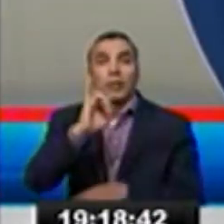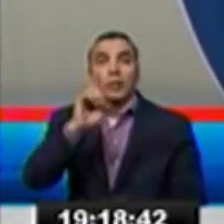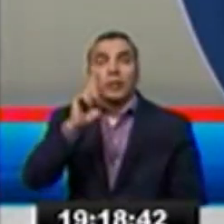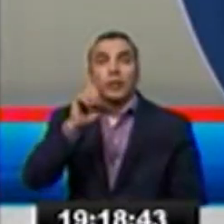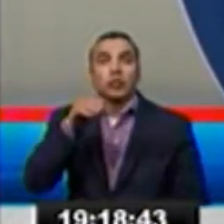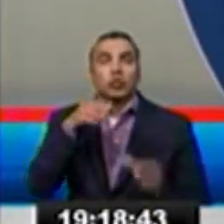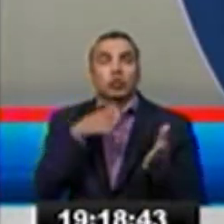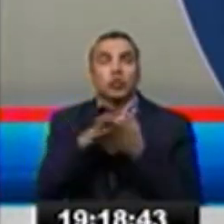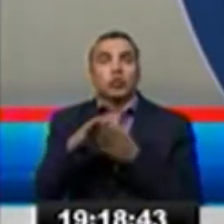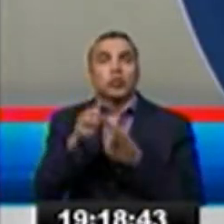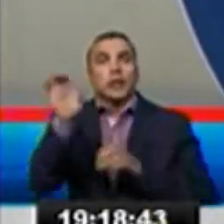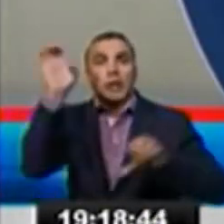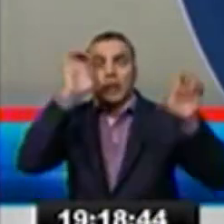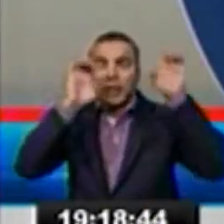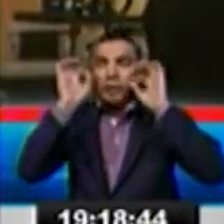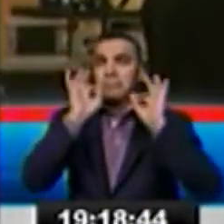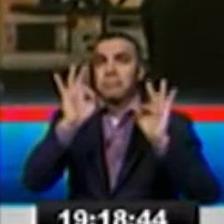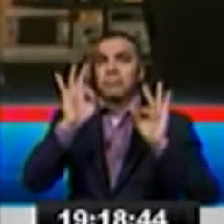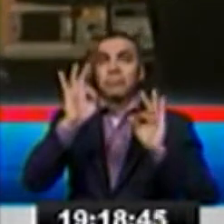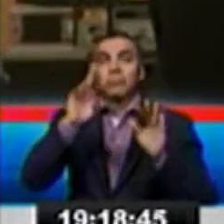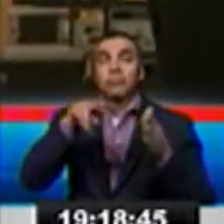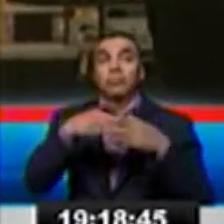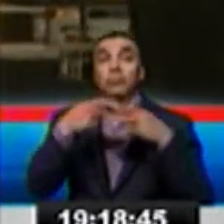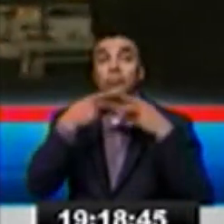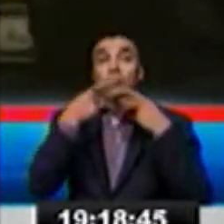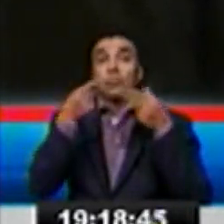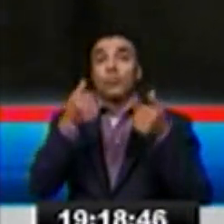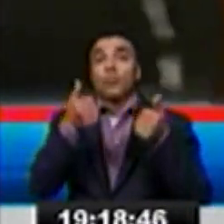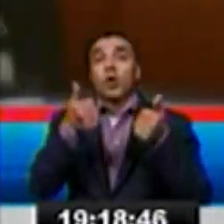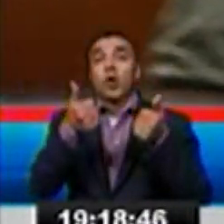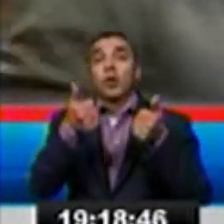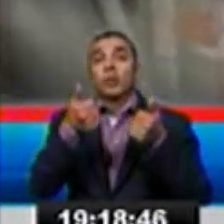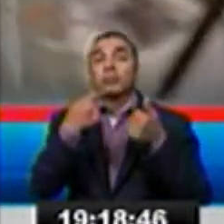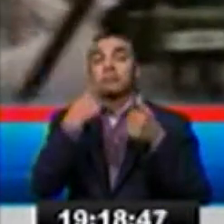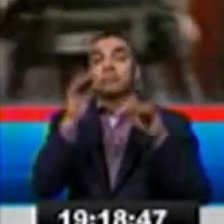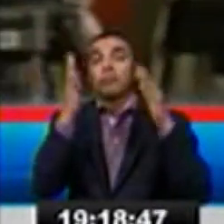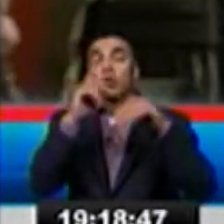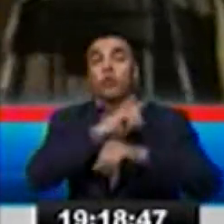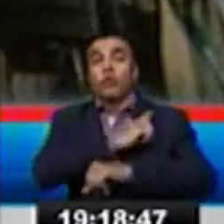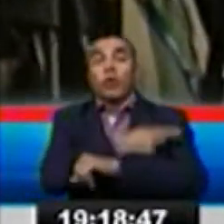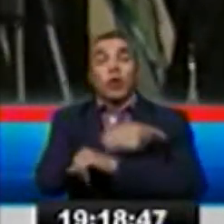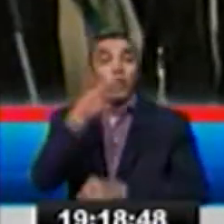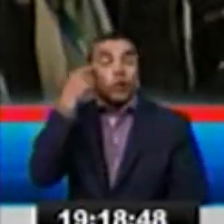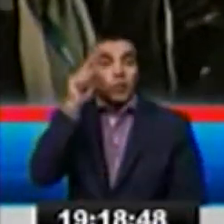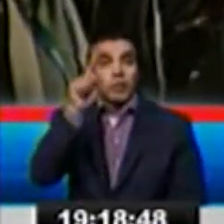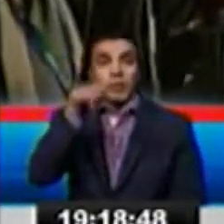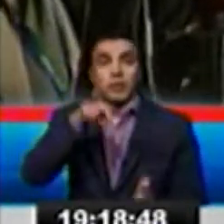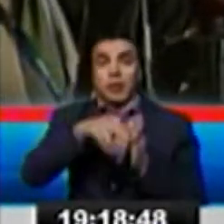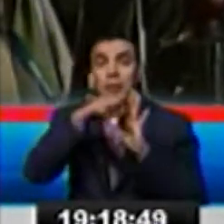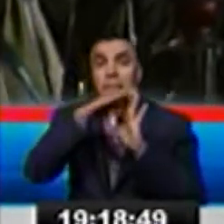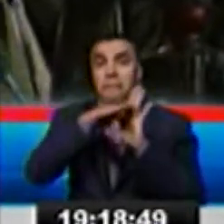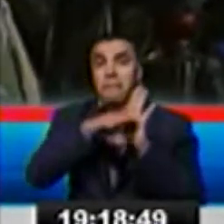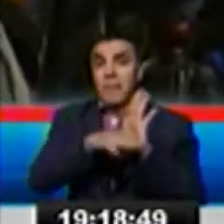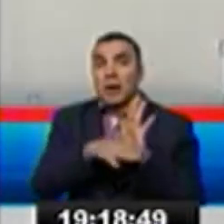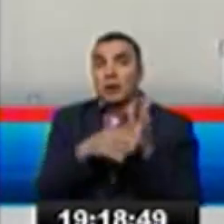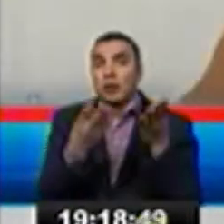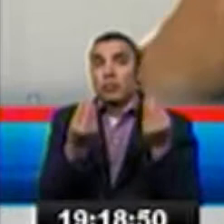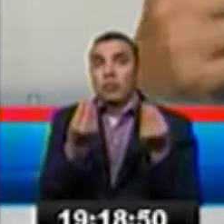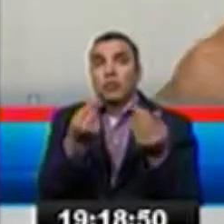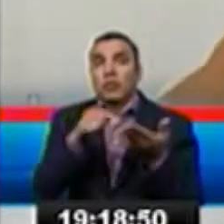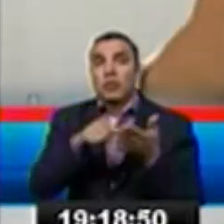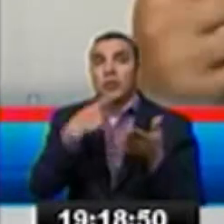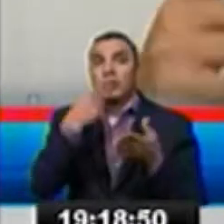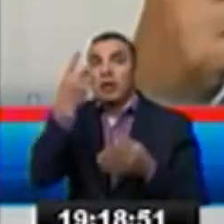socio estratégico y Parrado dice que el reporte recibido es bueno. Aplaude el esfuerzo gubernamental de reducir considerablemente el